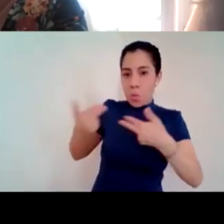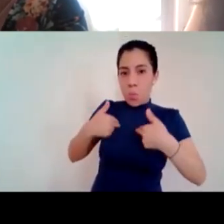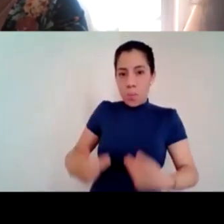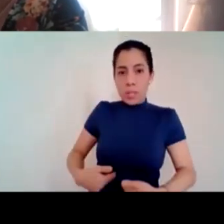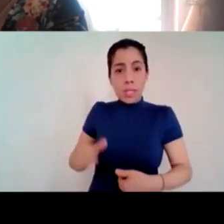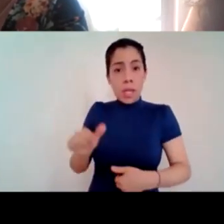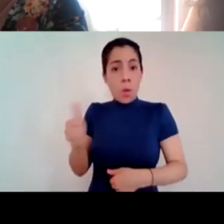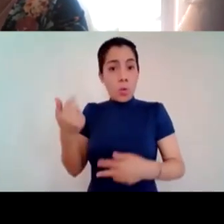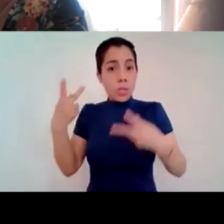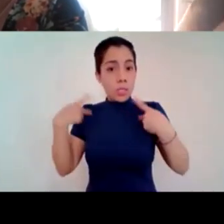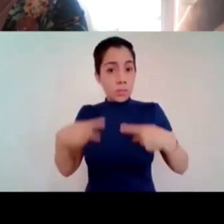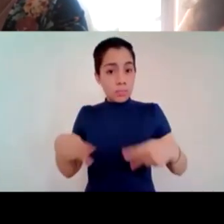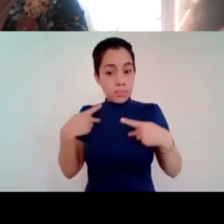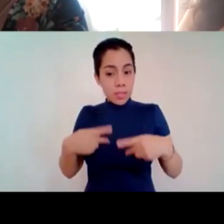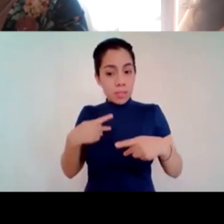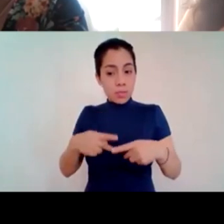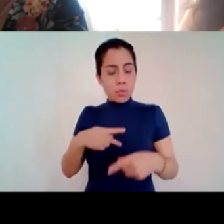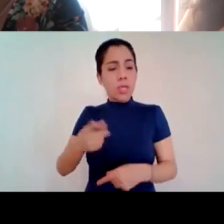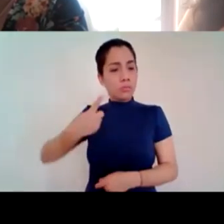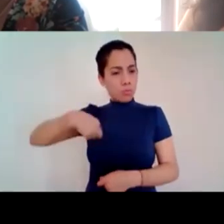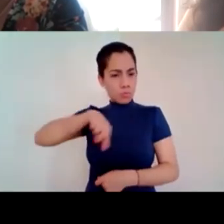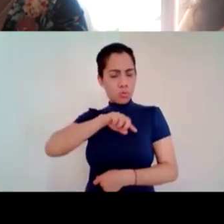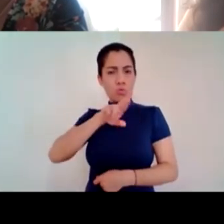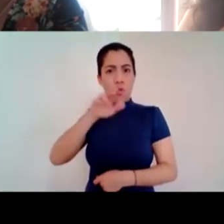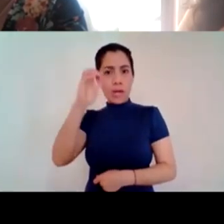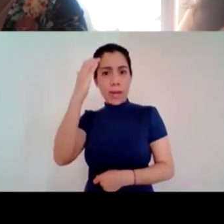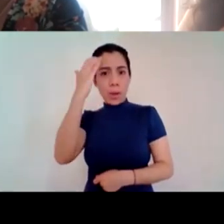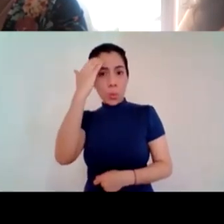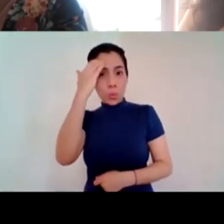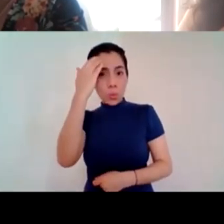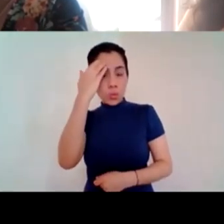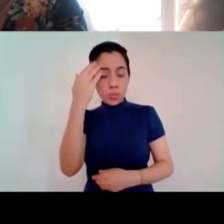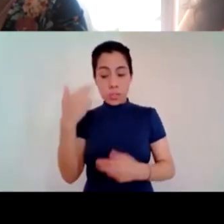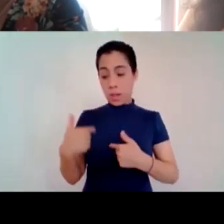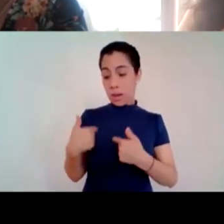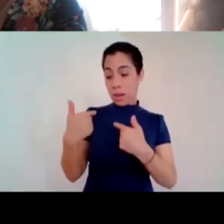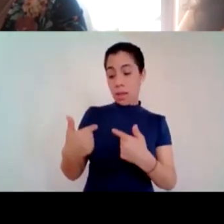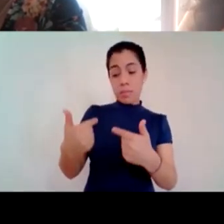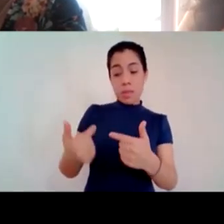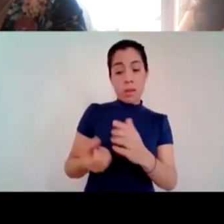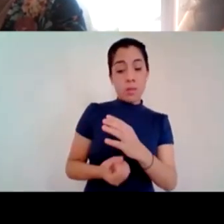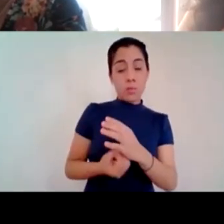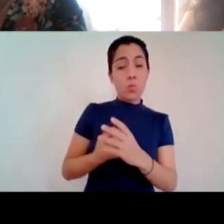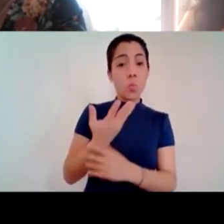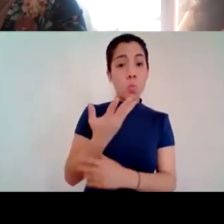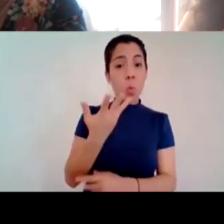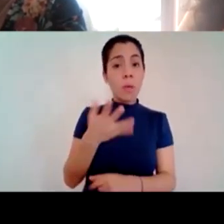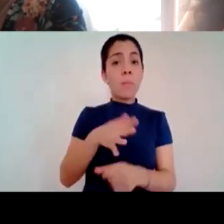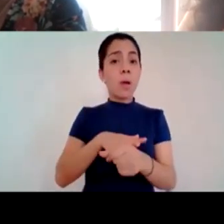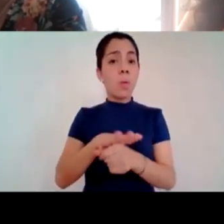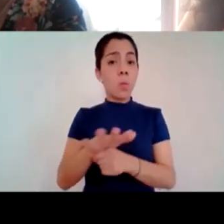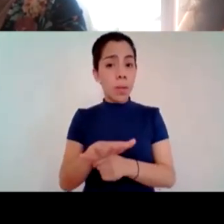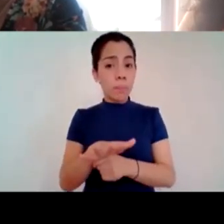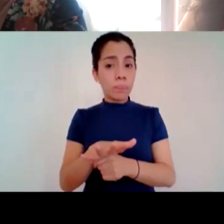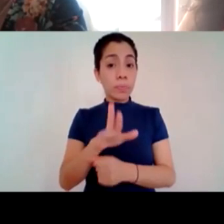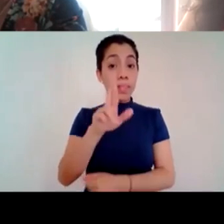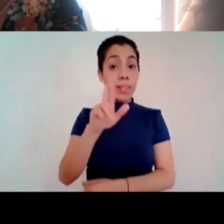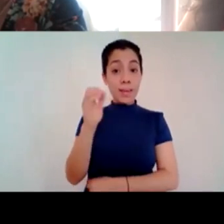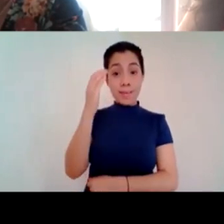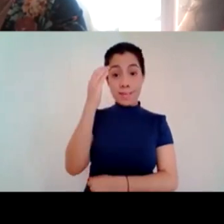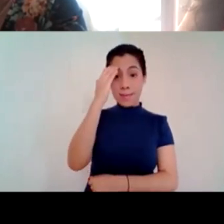reconocer en la nueva generación los el lo